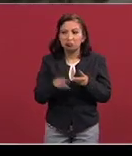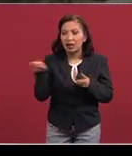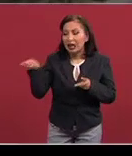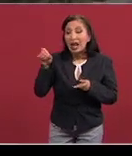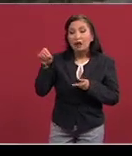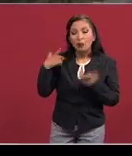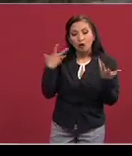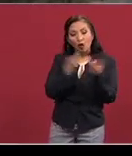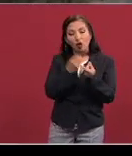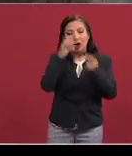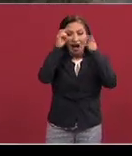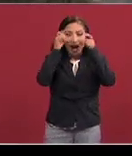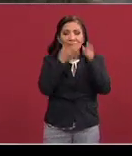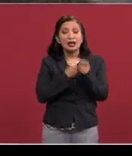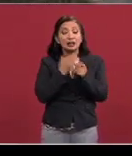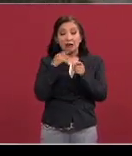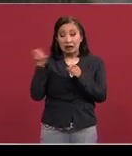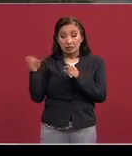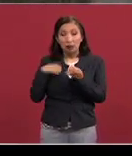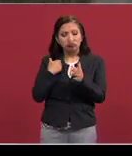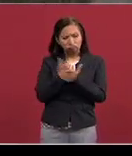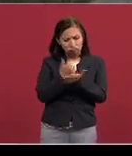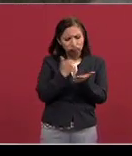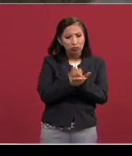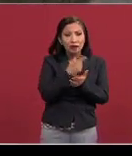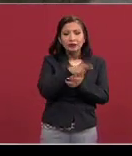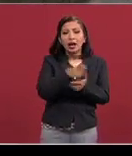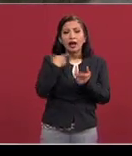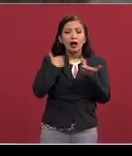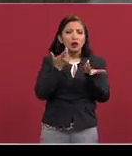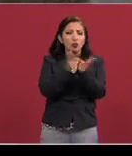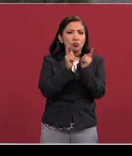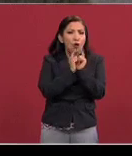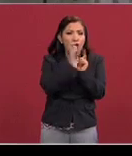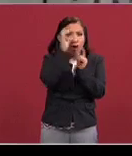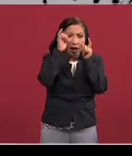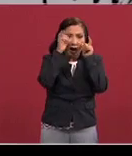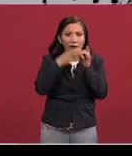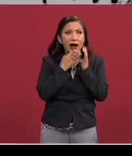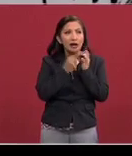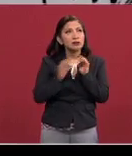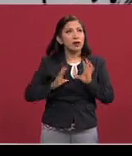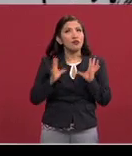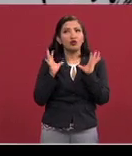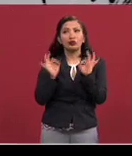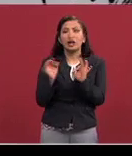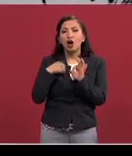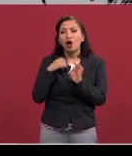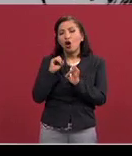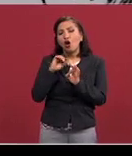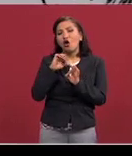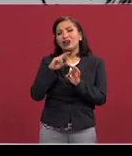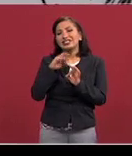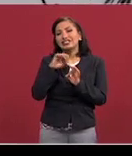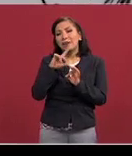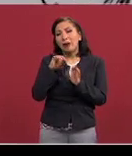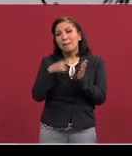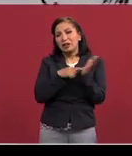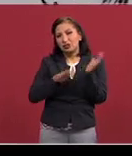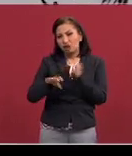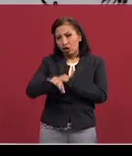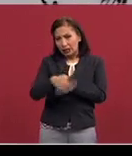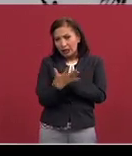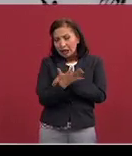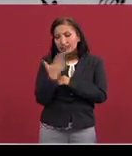cuando está con Carranza, que es una parte activa del movimiento carrancista. Funda en Orizaba, donde está el ejército carrancista en